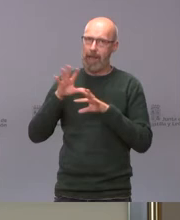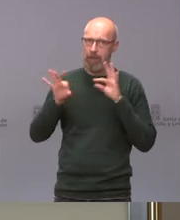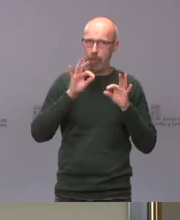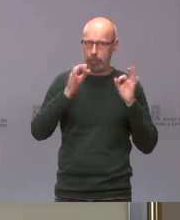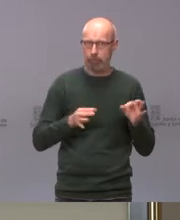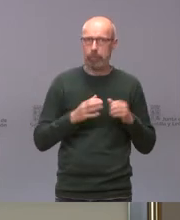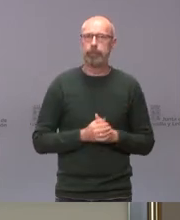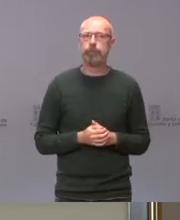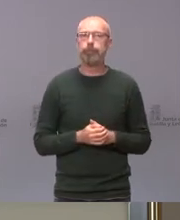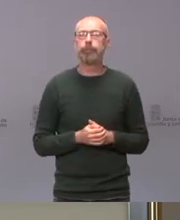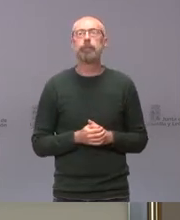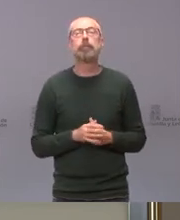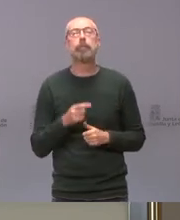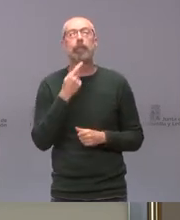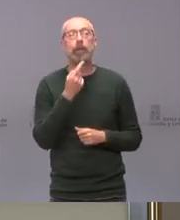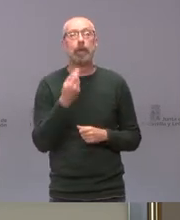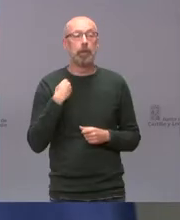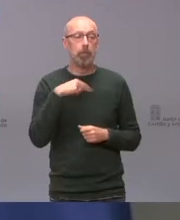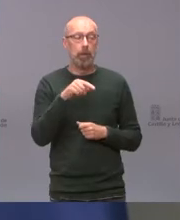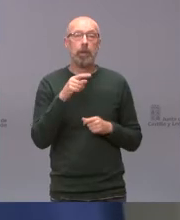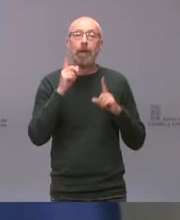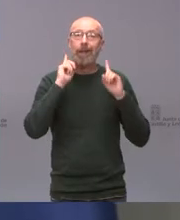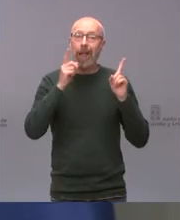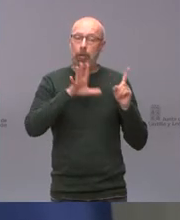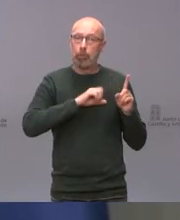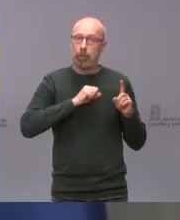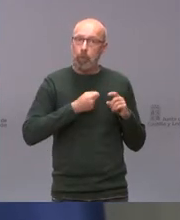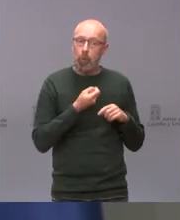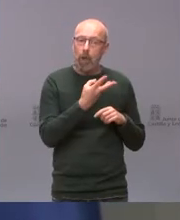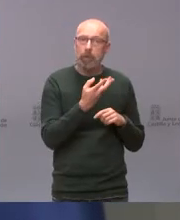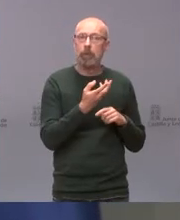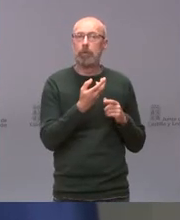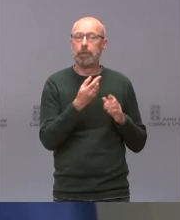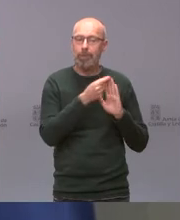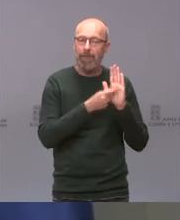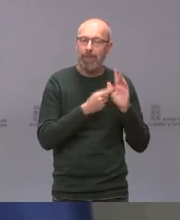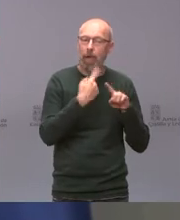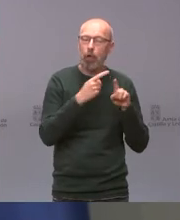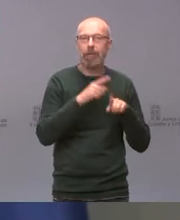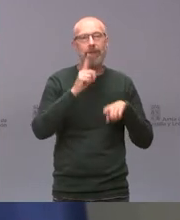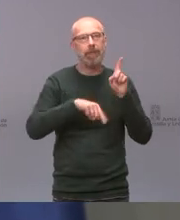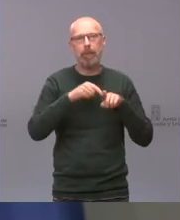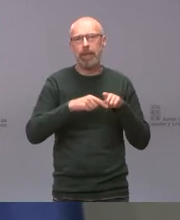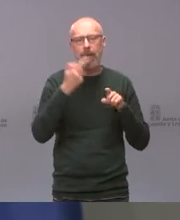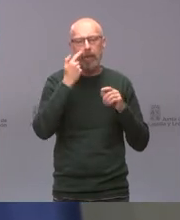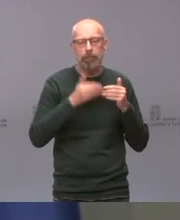Los 150 casos, le insisto, dependerá un poco de lo que ocurra esta semana. Es una de las cosas que nos